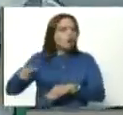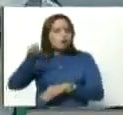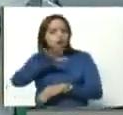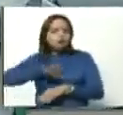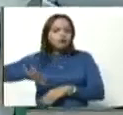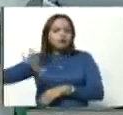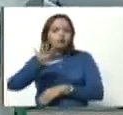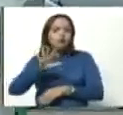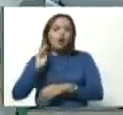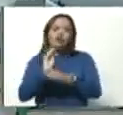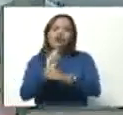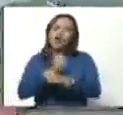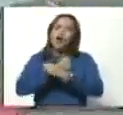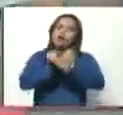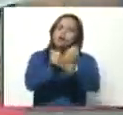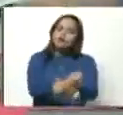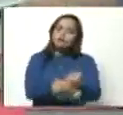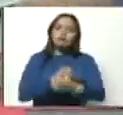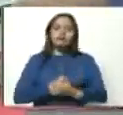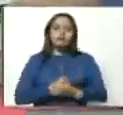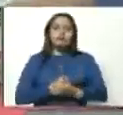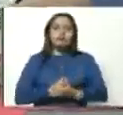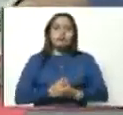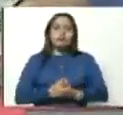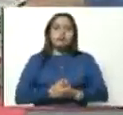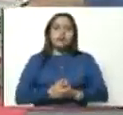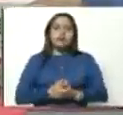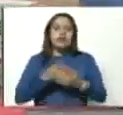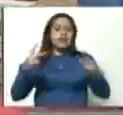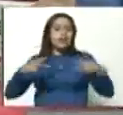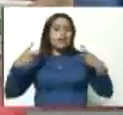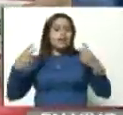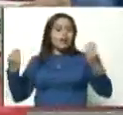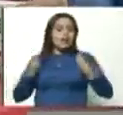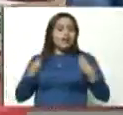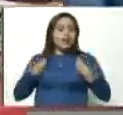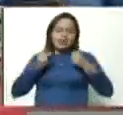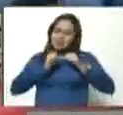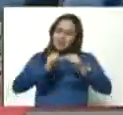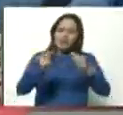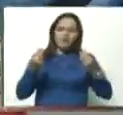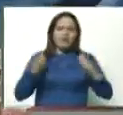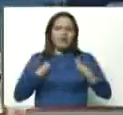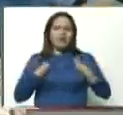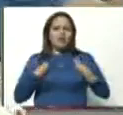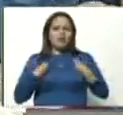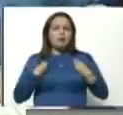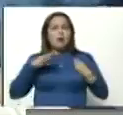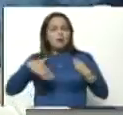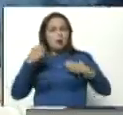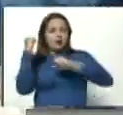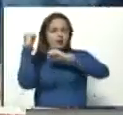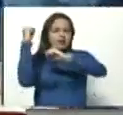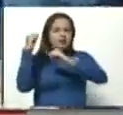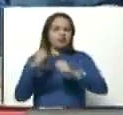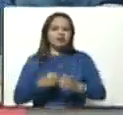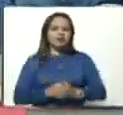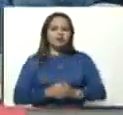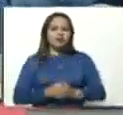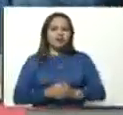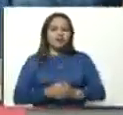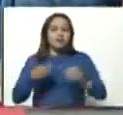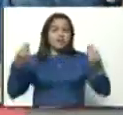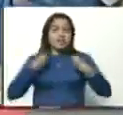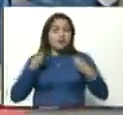protección amorosa. Por lo tanto, bueno, que viva la vida, seguimos viviendo para vencer, ¿verdad? Viviremos